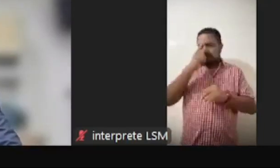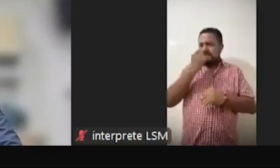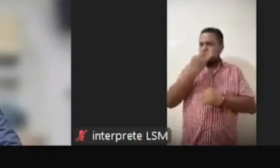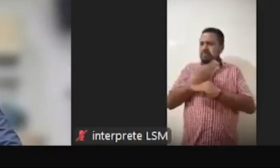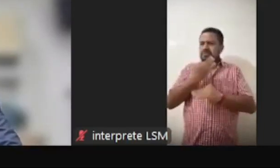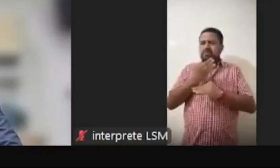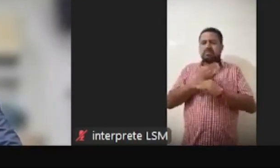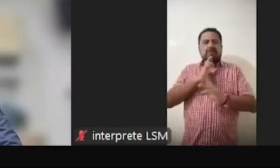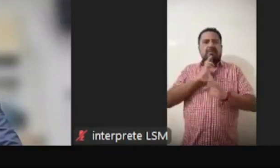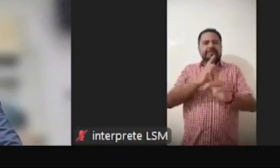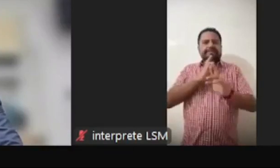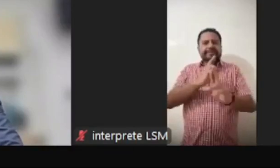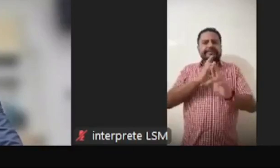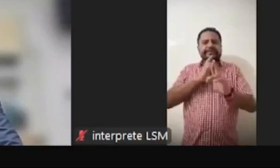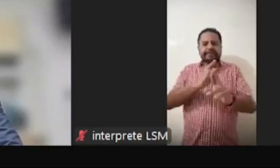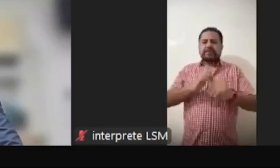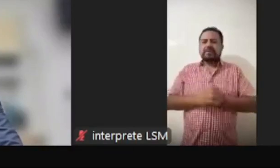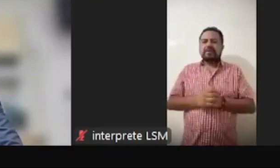de hoy.